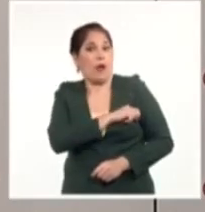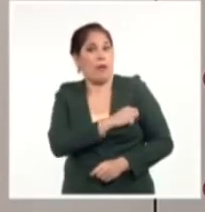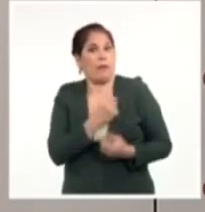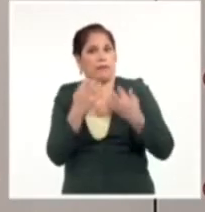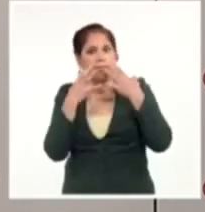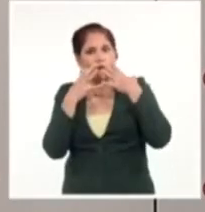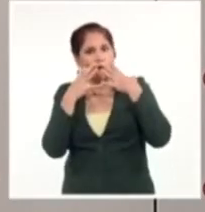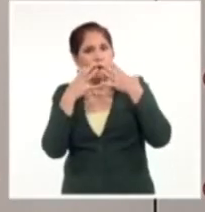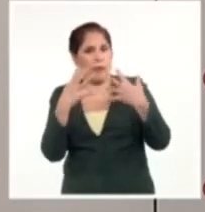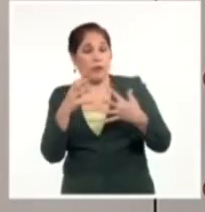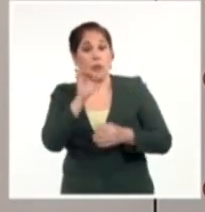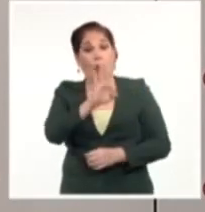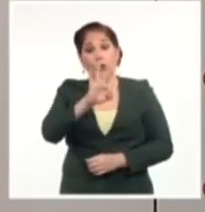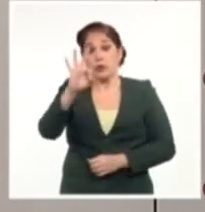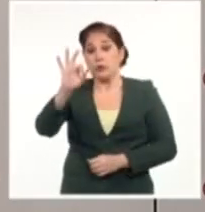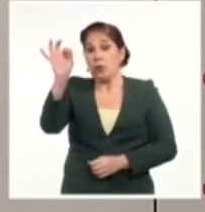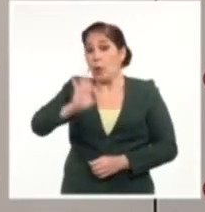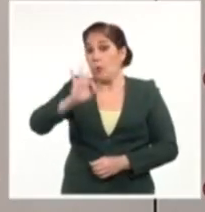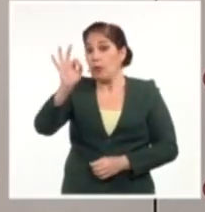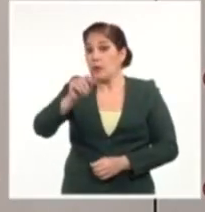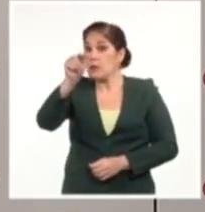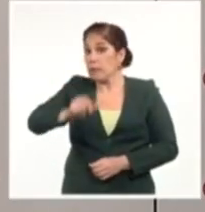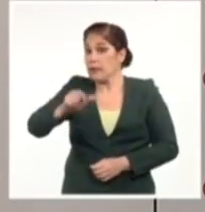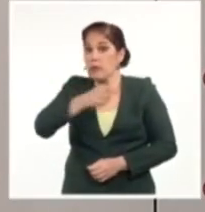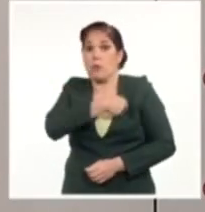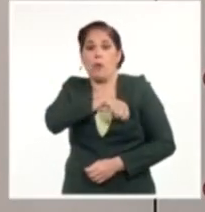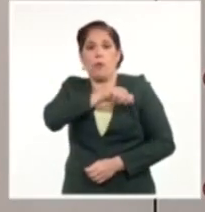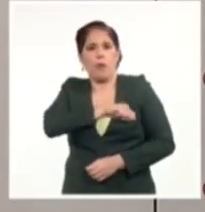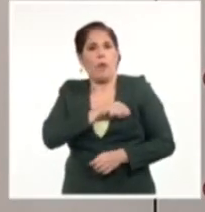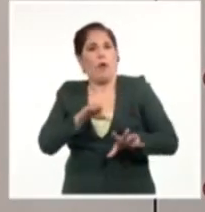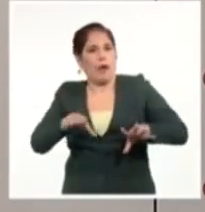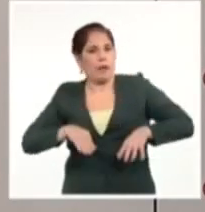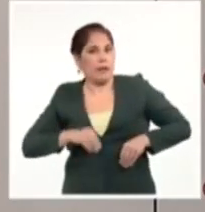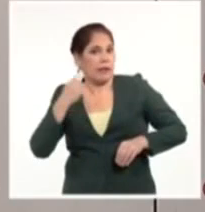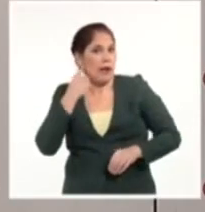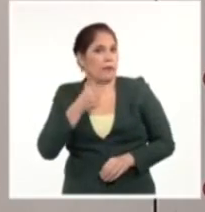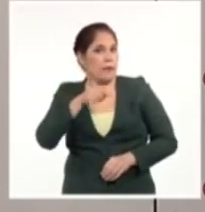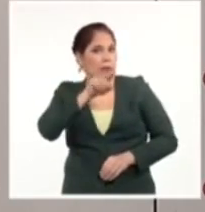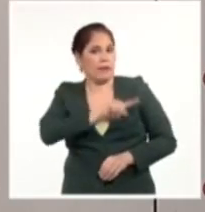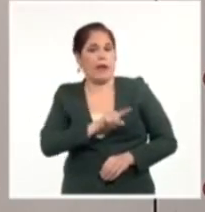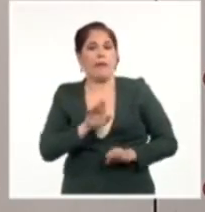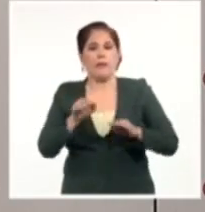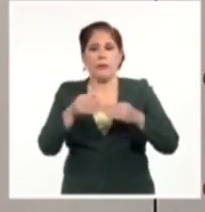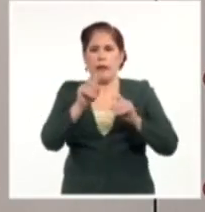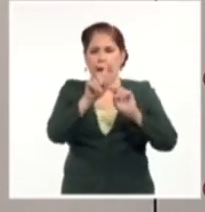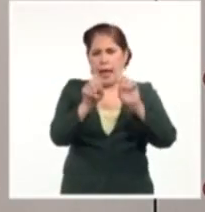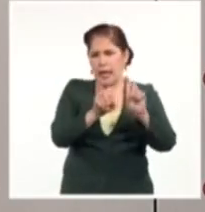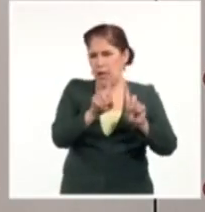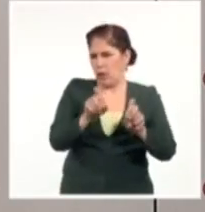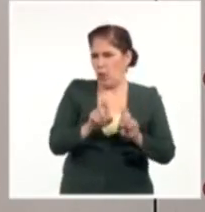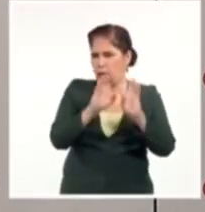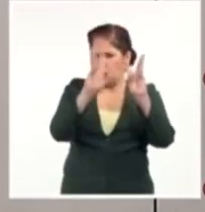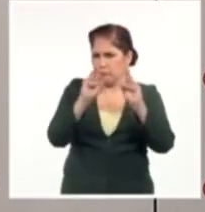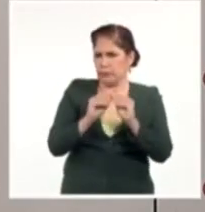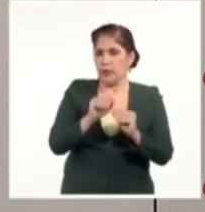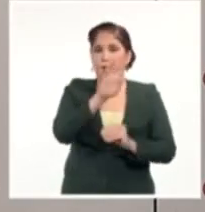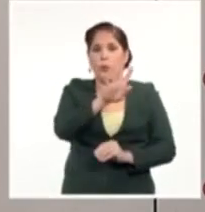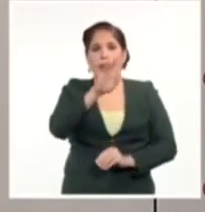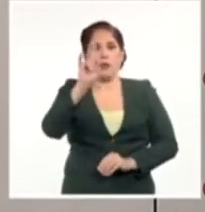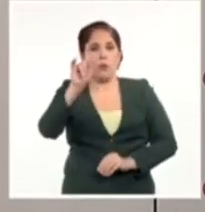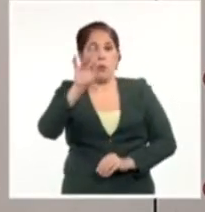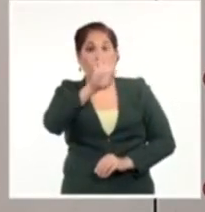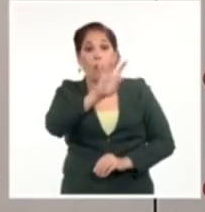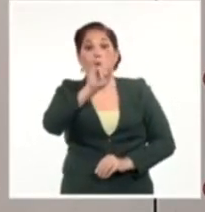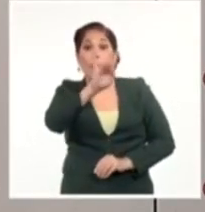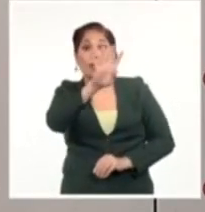ligas. Con 88% de respaldo popular cerraba el pasado año. Algunas encuestas ubican incluso el dato sobre el